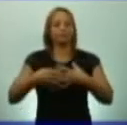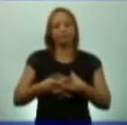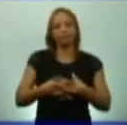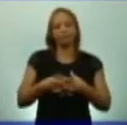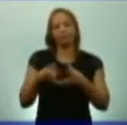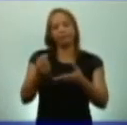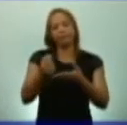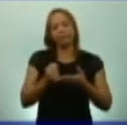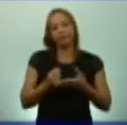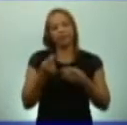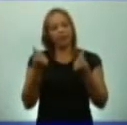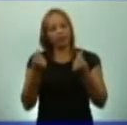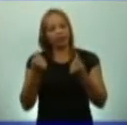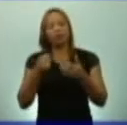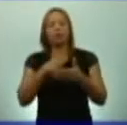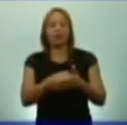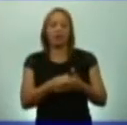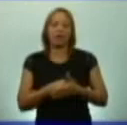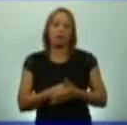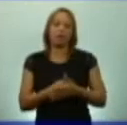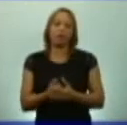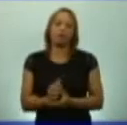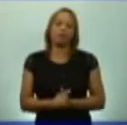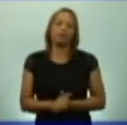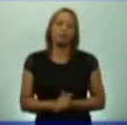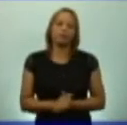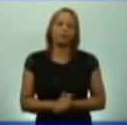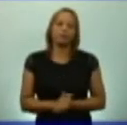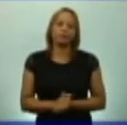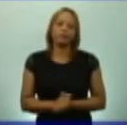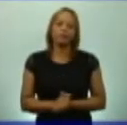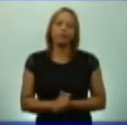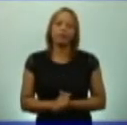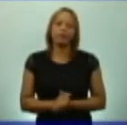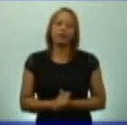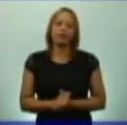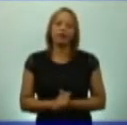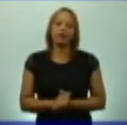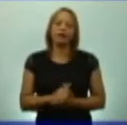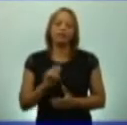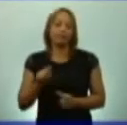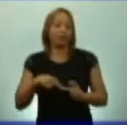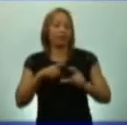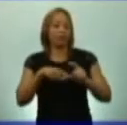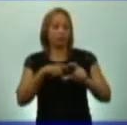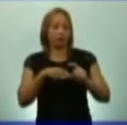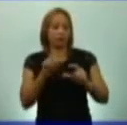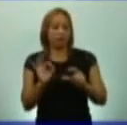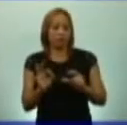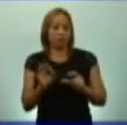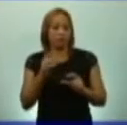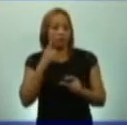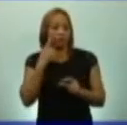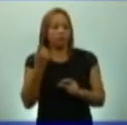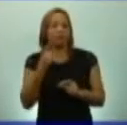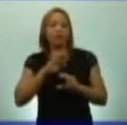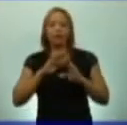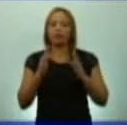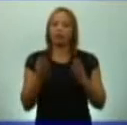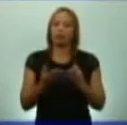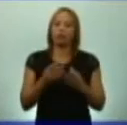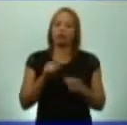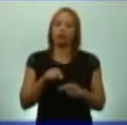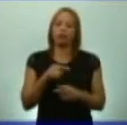económica y apoyo. En estos contenidos se recrea el epígrafe